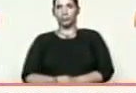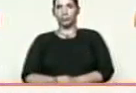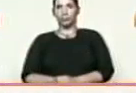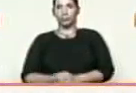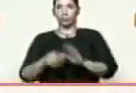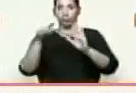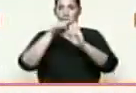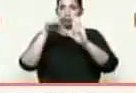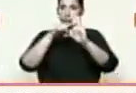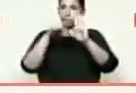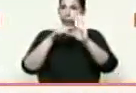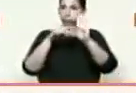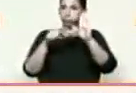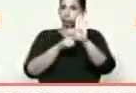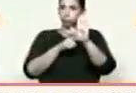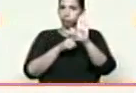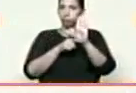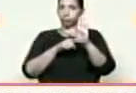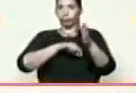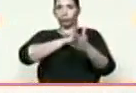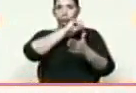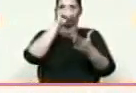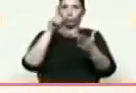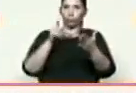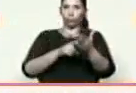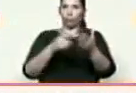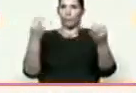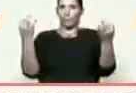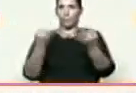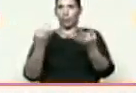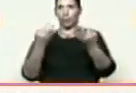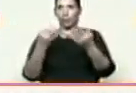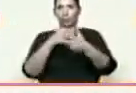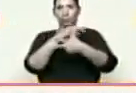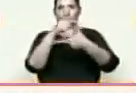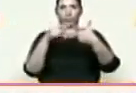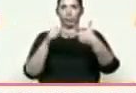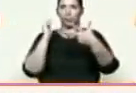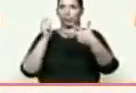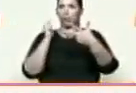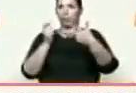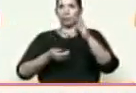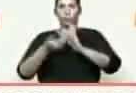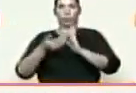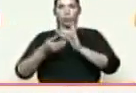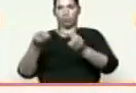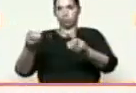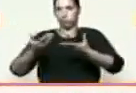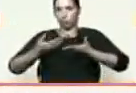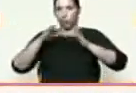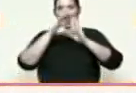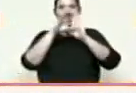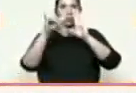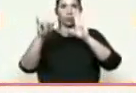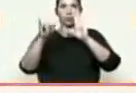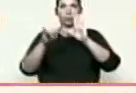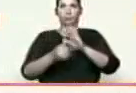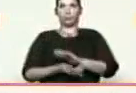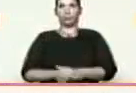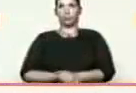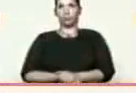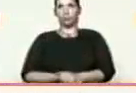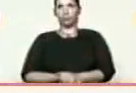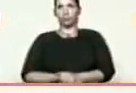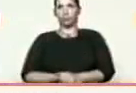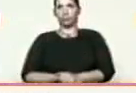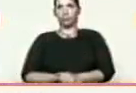cumplir completamente, de verdad, las tres tareas que nos da la constituyente. Hay ya